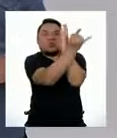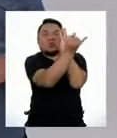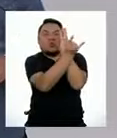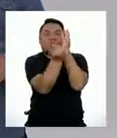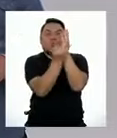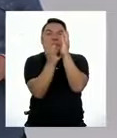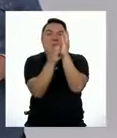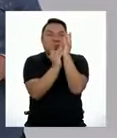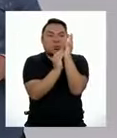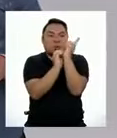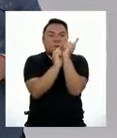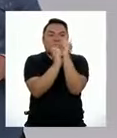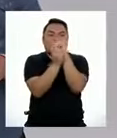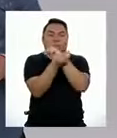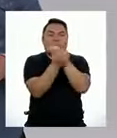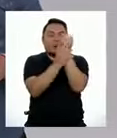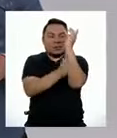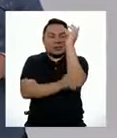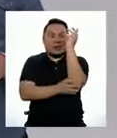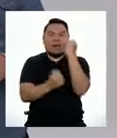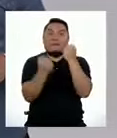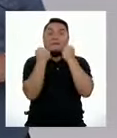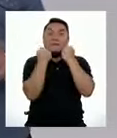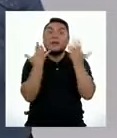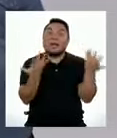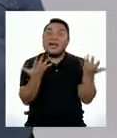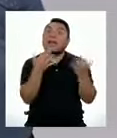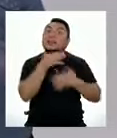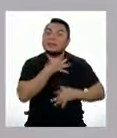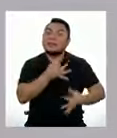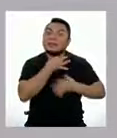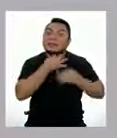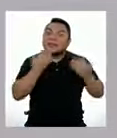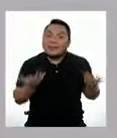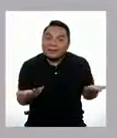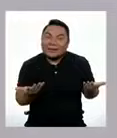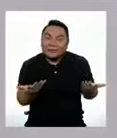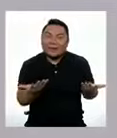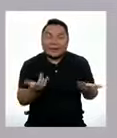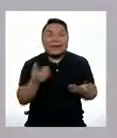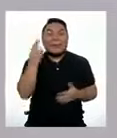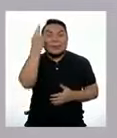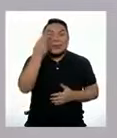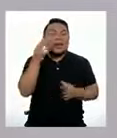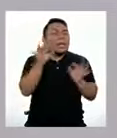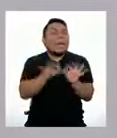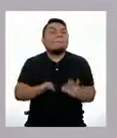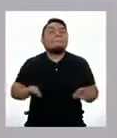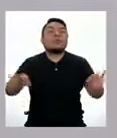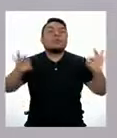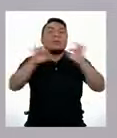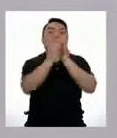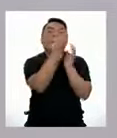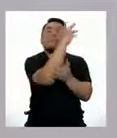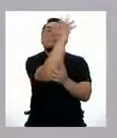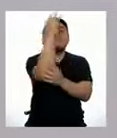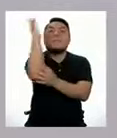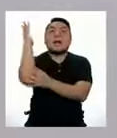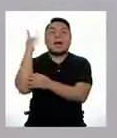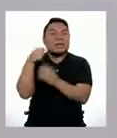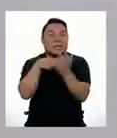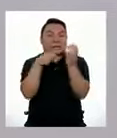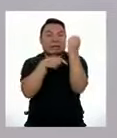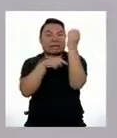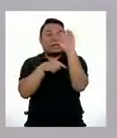en forma de madera y vegetación. Muy interesante, ¿verdad? Por eso son tan necesarios nuestros bosques y áreas